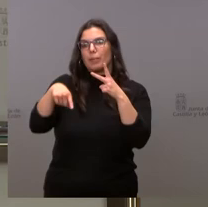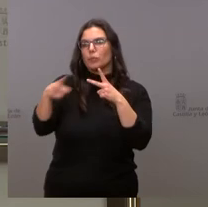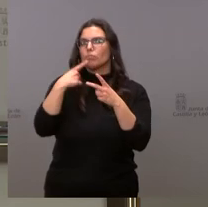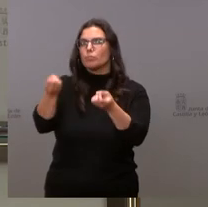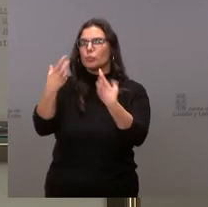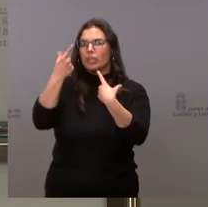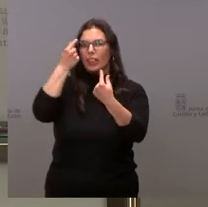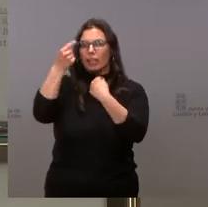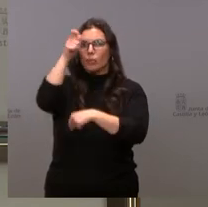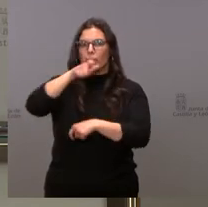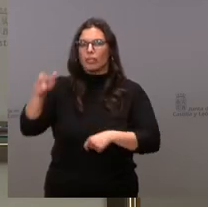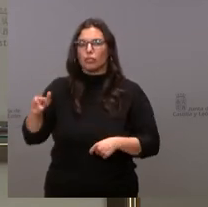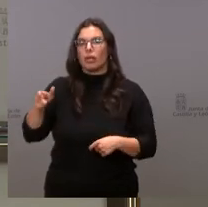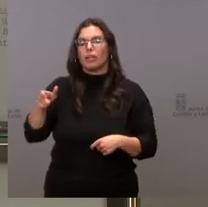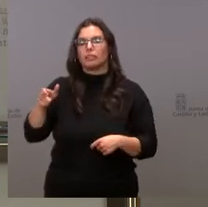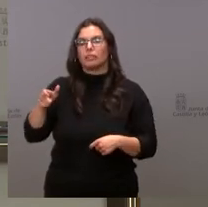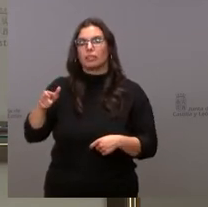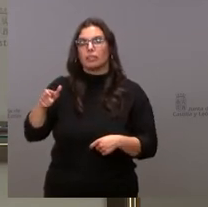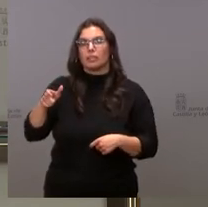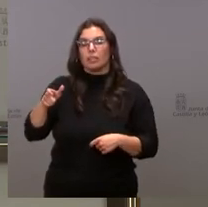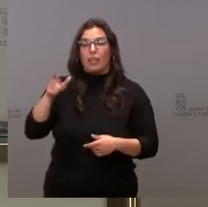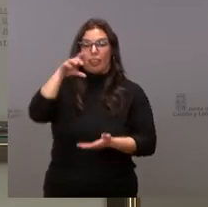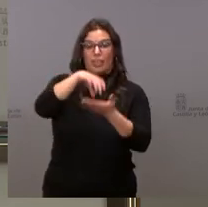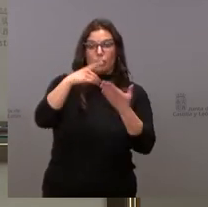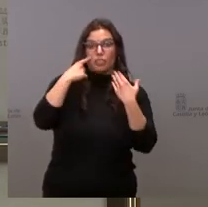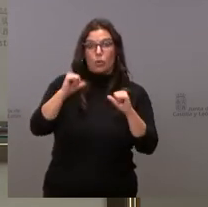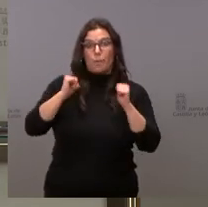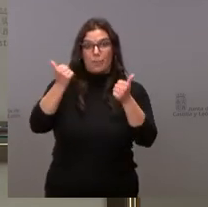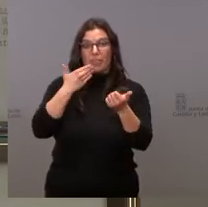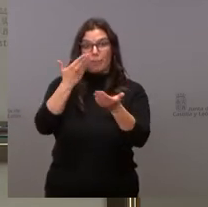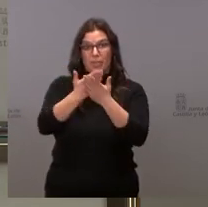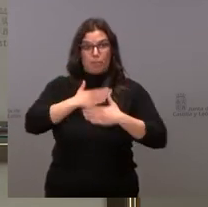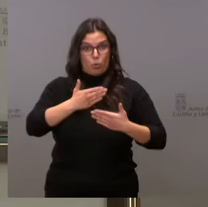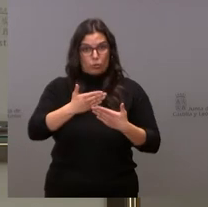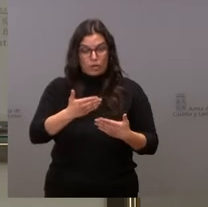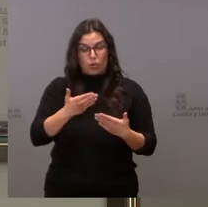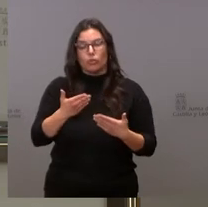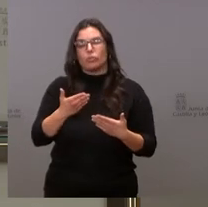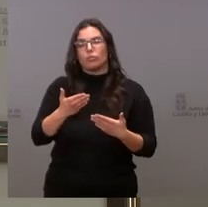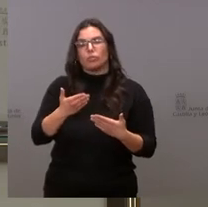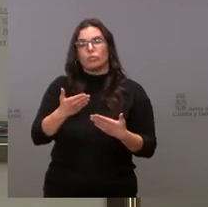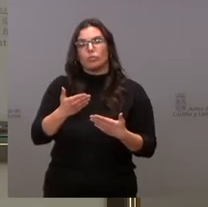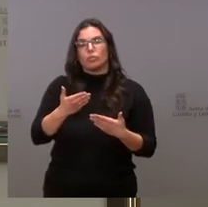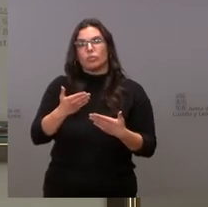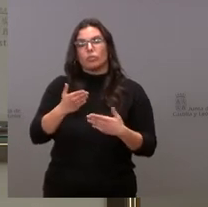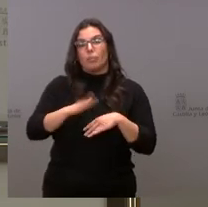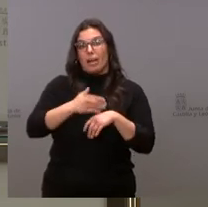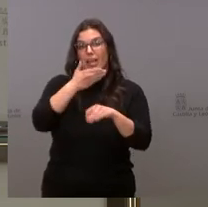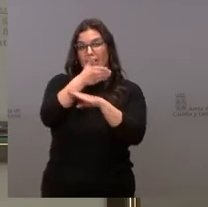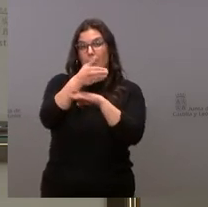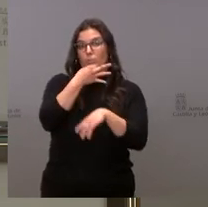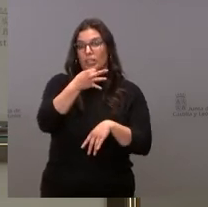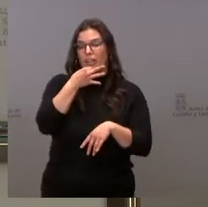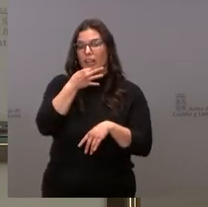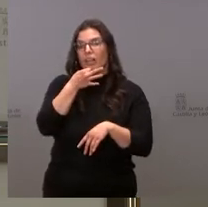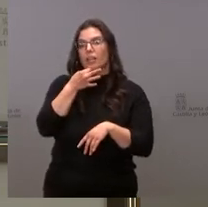el personal médico y de enfermería de la atención primaria que ha solicitado voluntariamente acudir por las tardes no sé qué